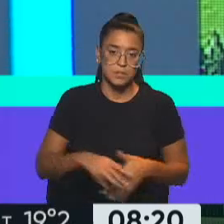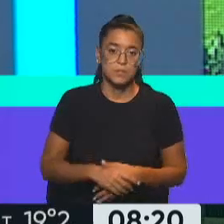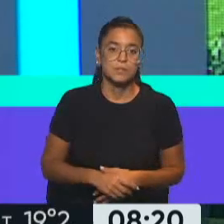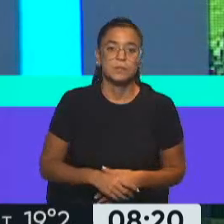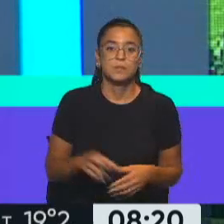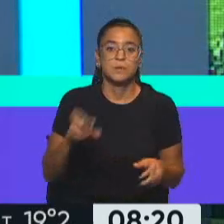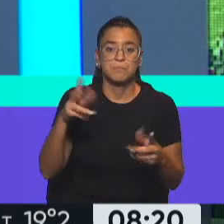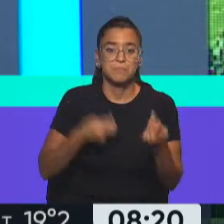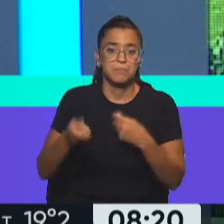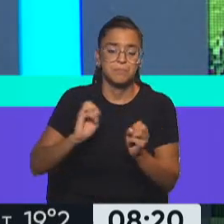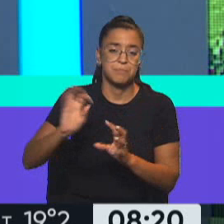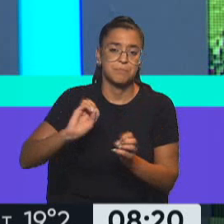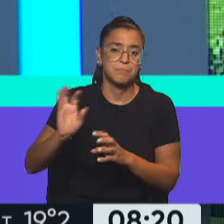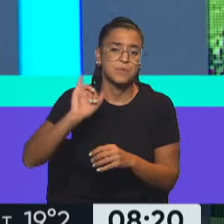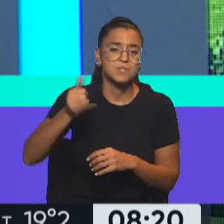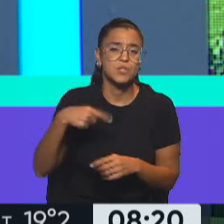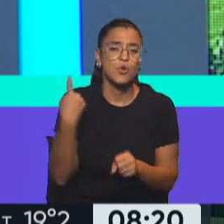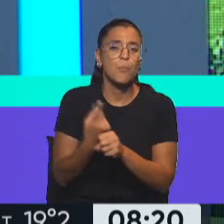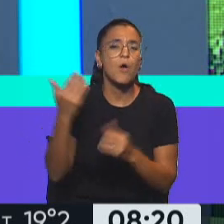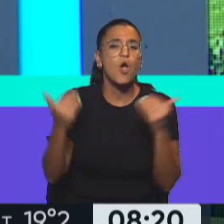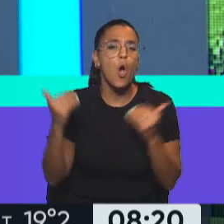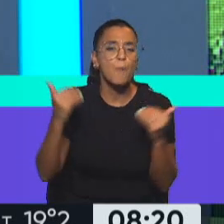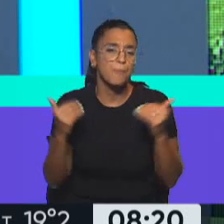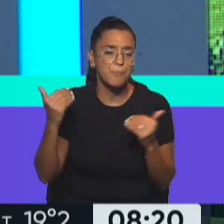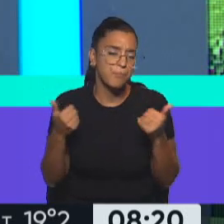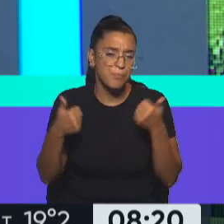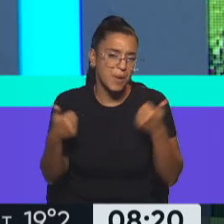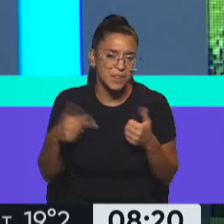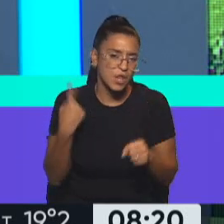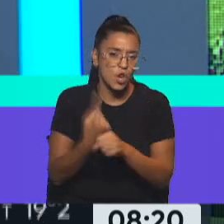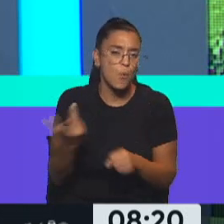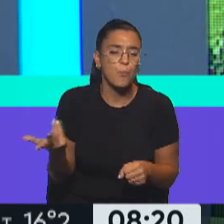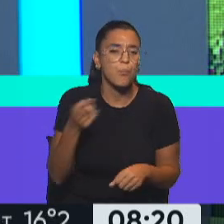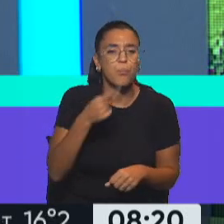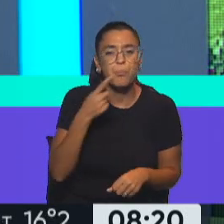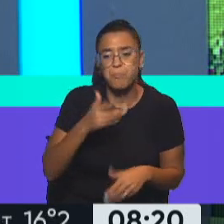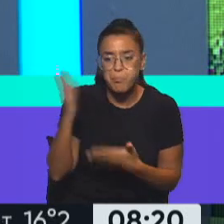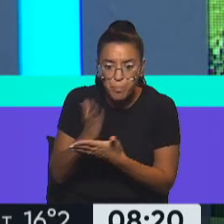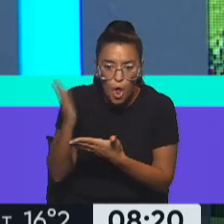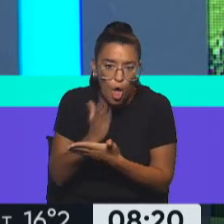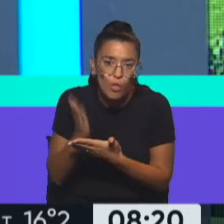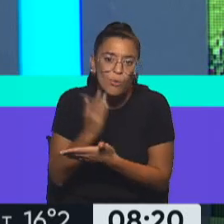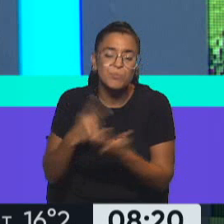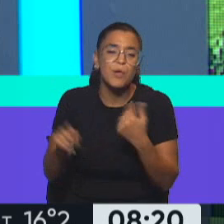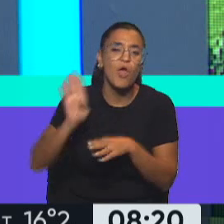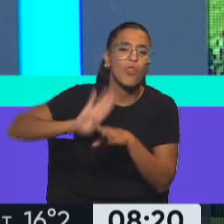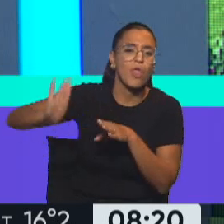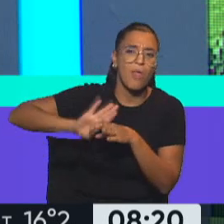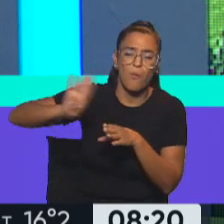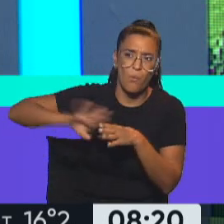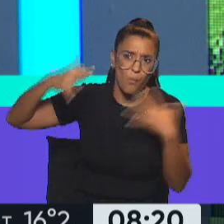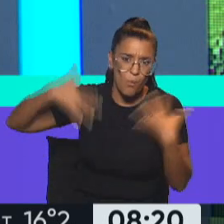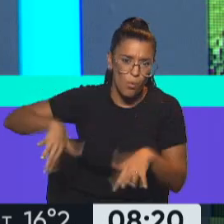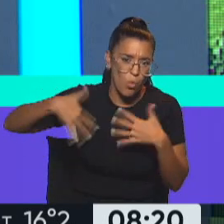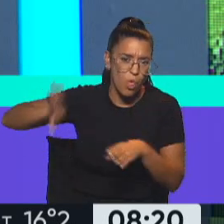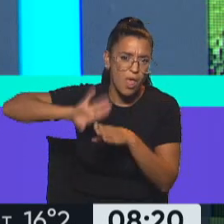de pan, por ejemplo. Y los despachos de pan no pueden competir. Si no producen es muy difícil que compita. Y aquel que produce tiene una deuda enorme